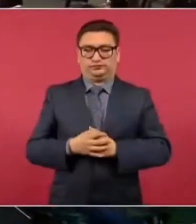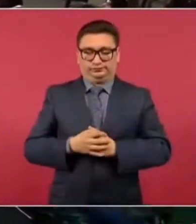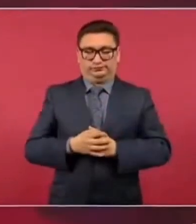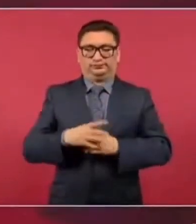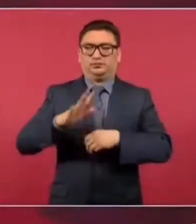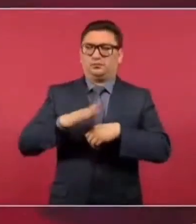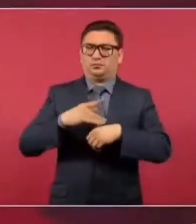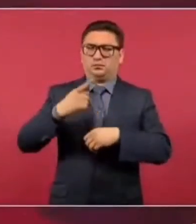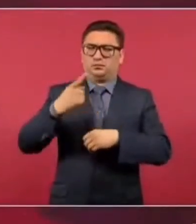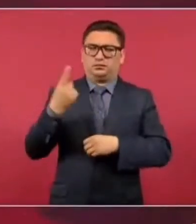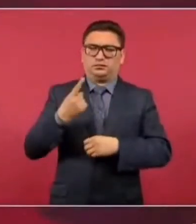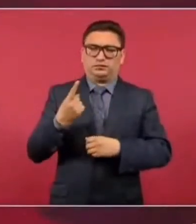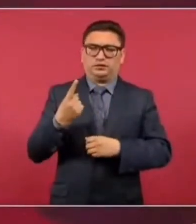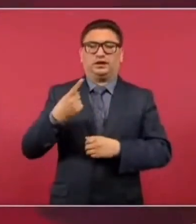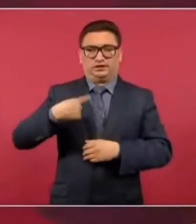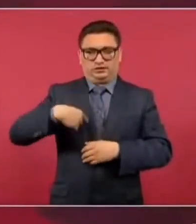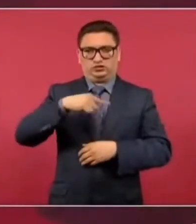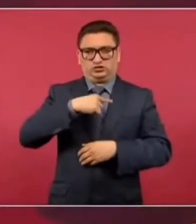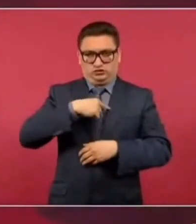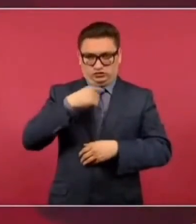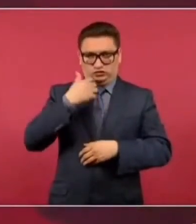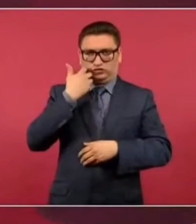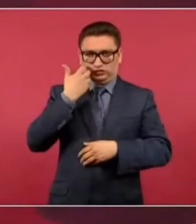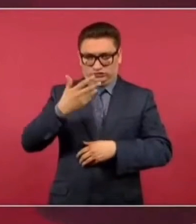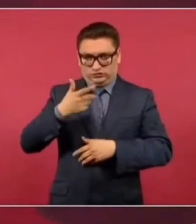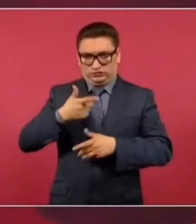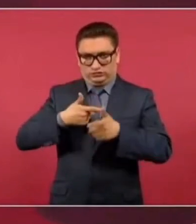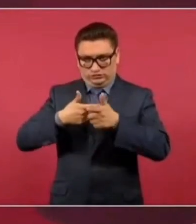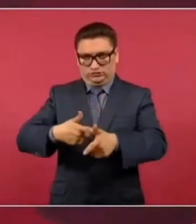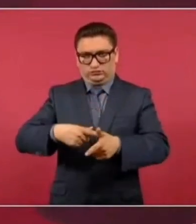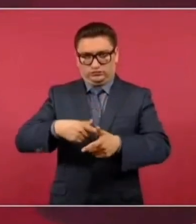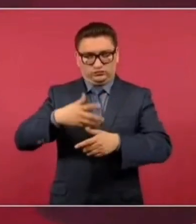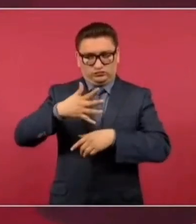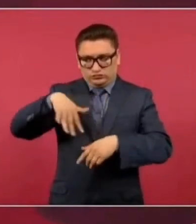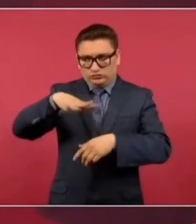porque vamos a seguir ventilando